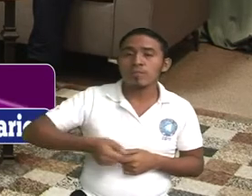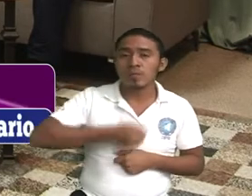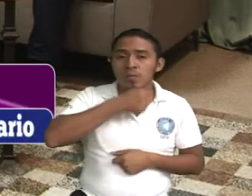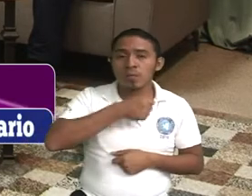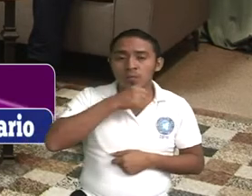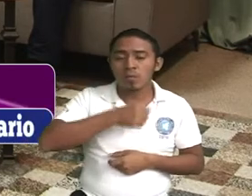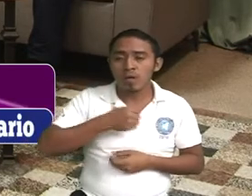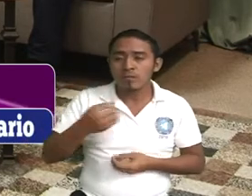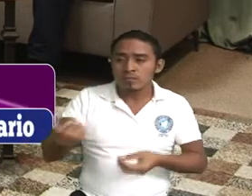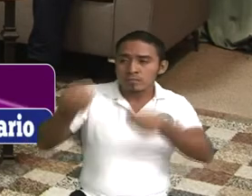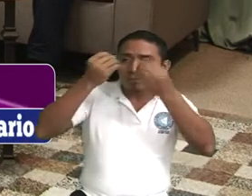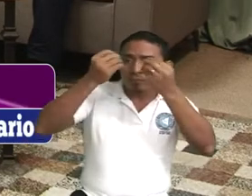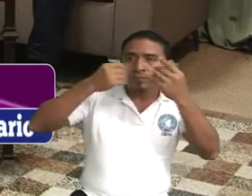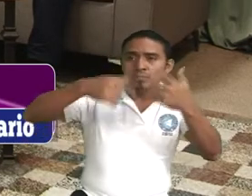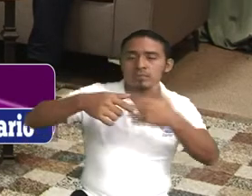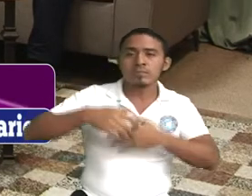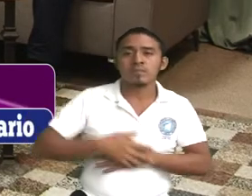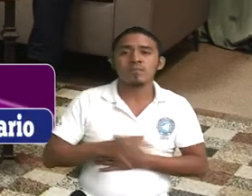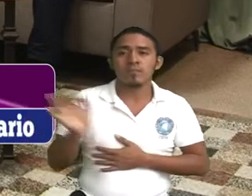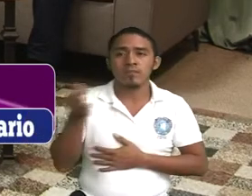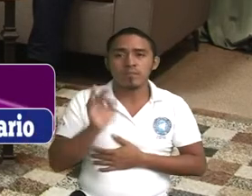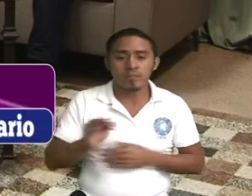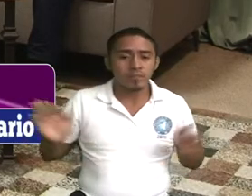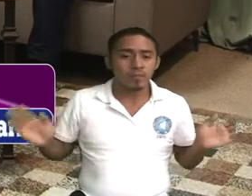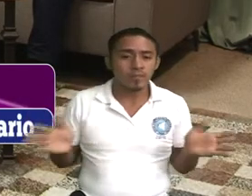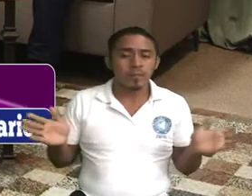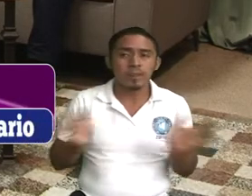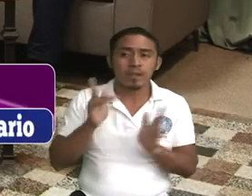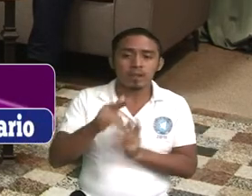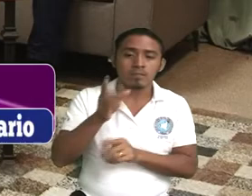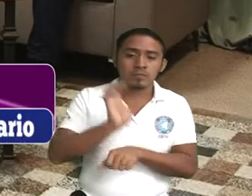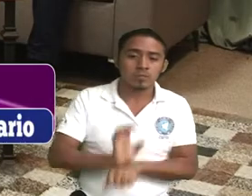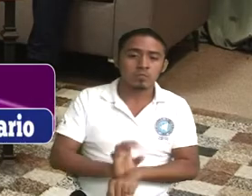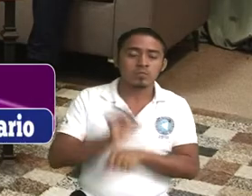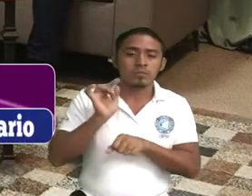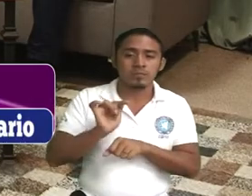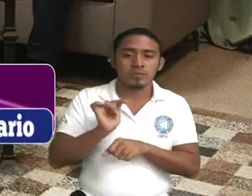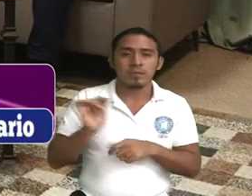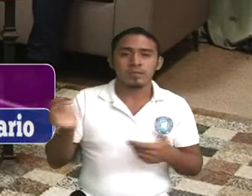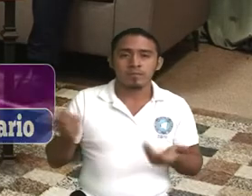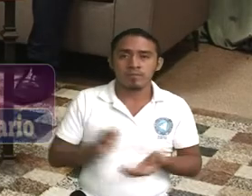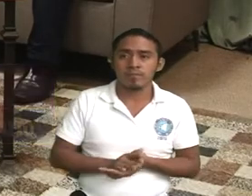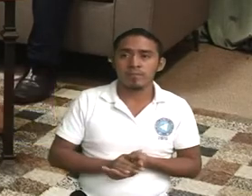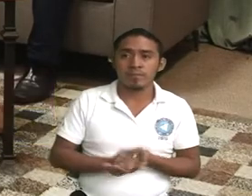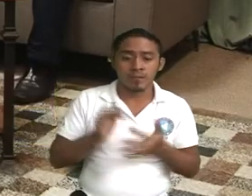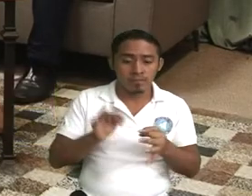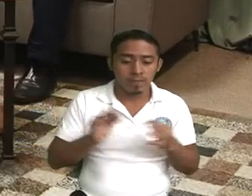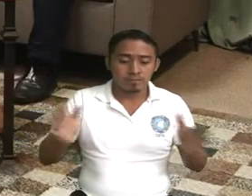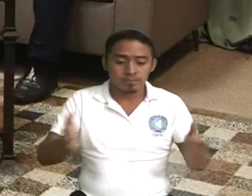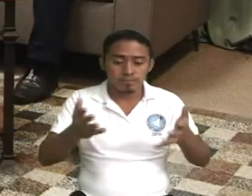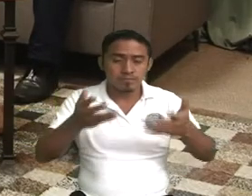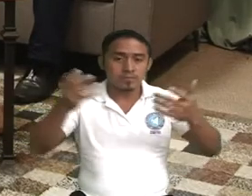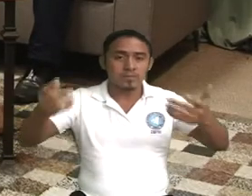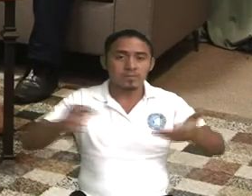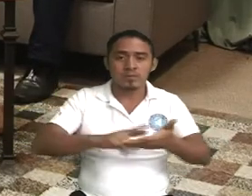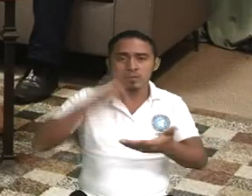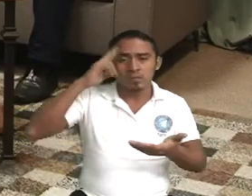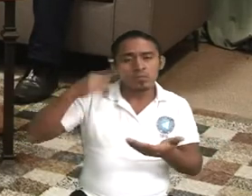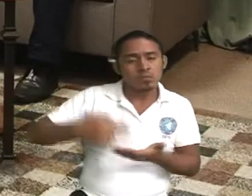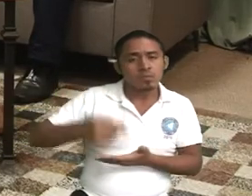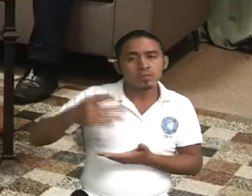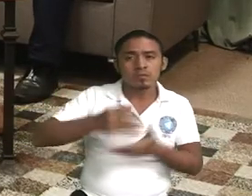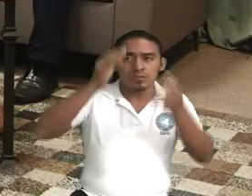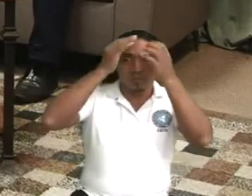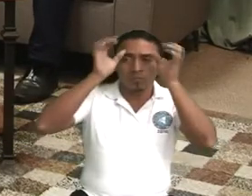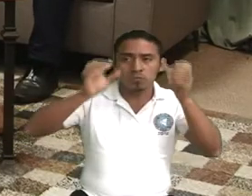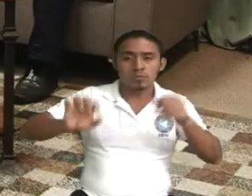vienen contando. Entonces es una forma de promover esa tradición y esa identidad. Y rescatar esa cultura. Entonces